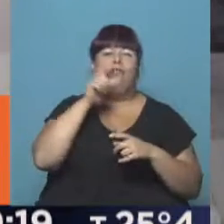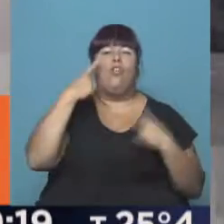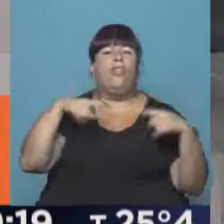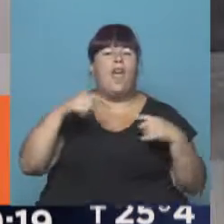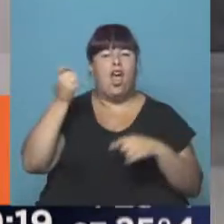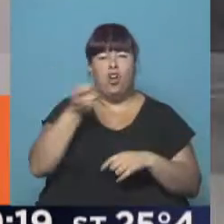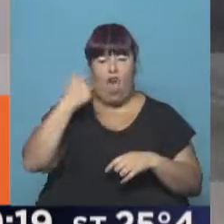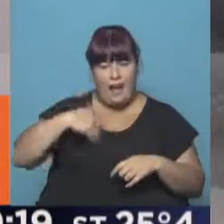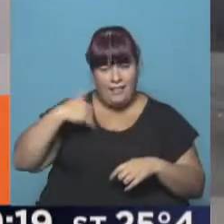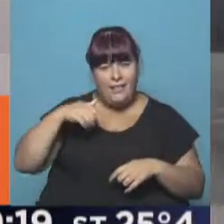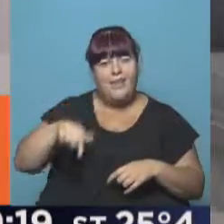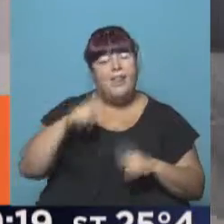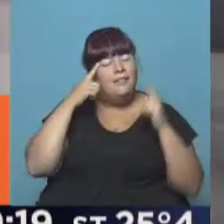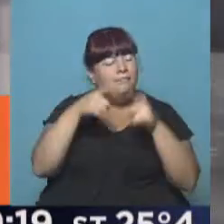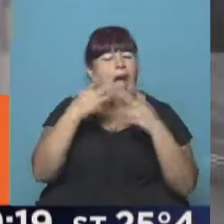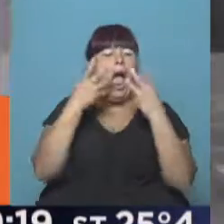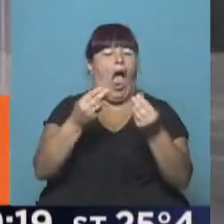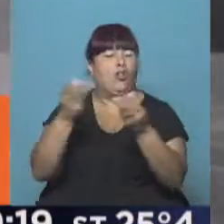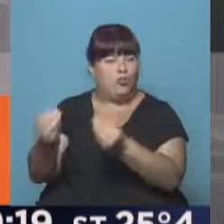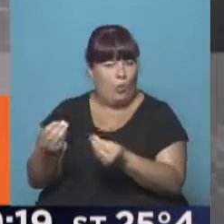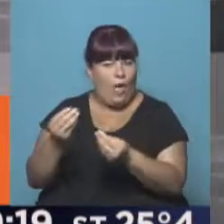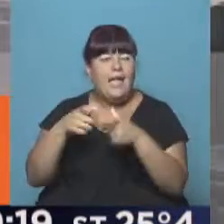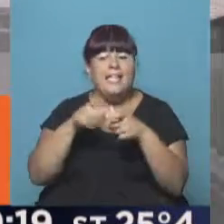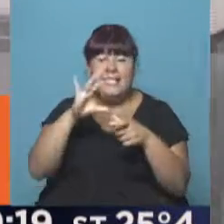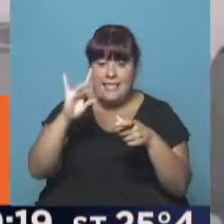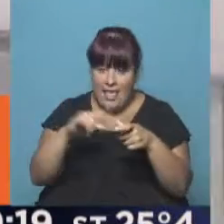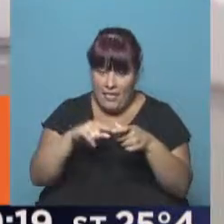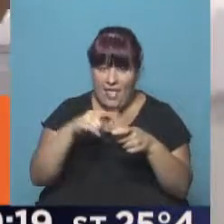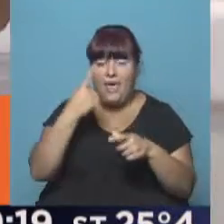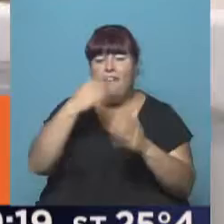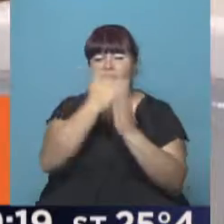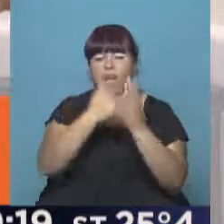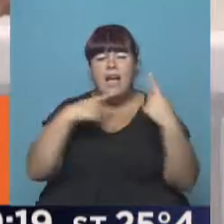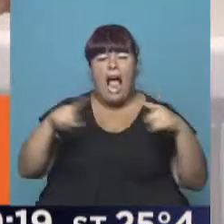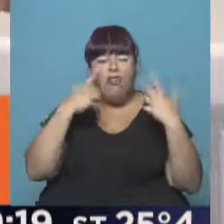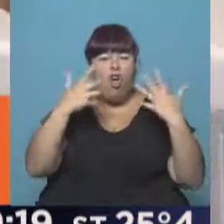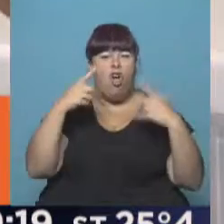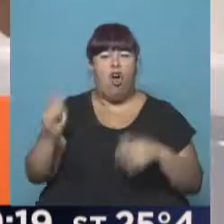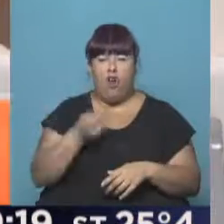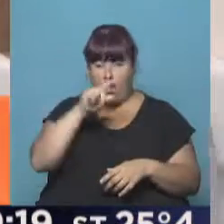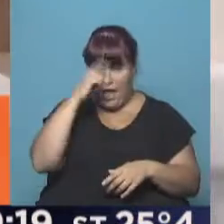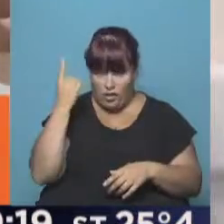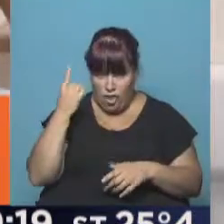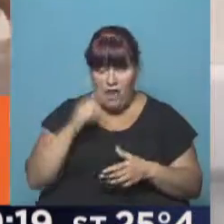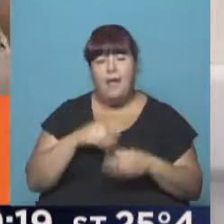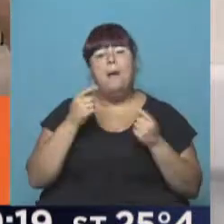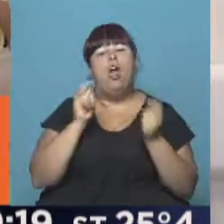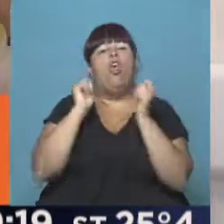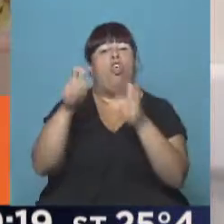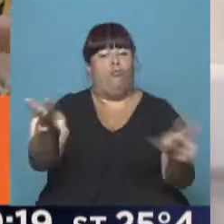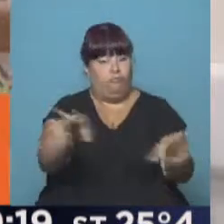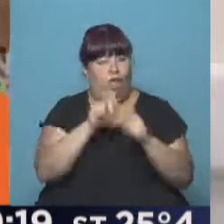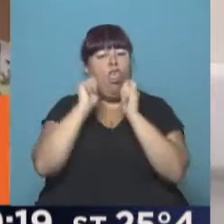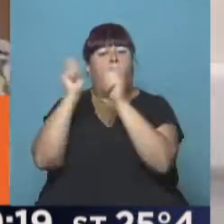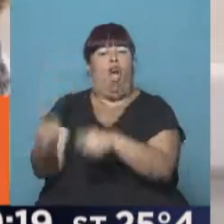rock de nuestro país con un objetivo solidario, un CD con un variado repertorio de clásicos del rock nacional para donarlo